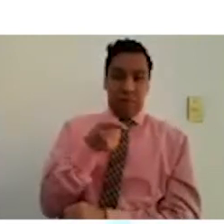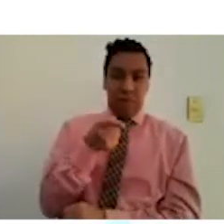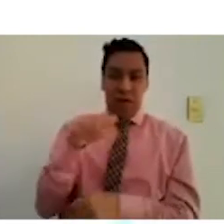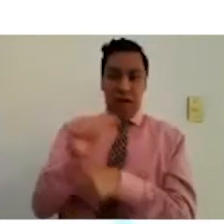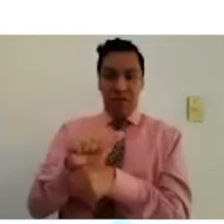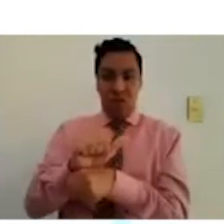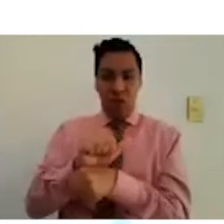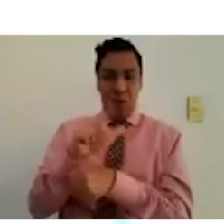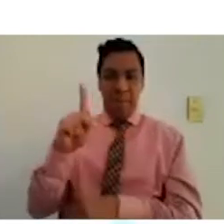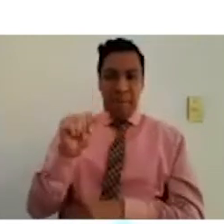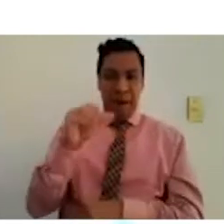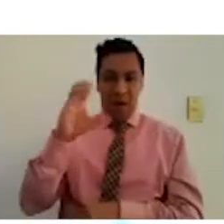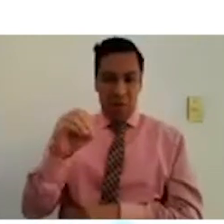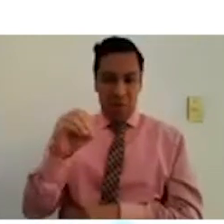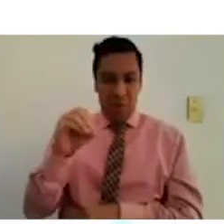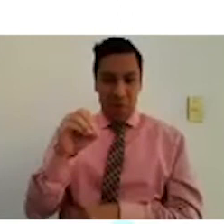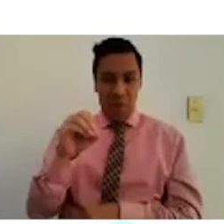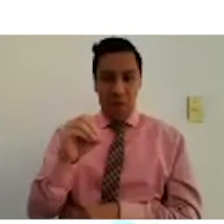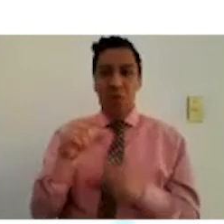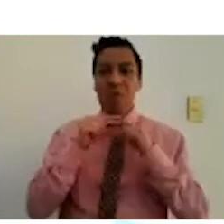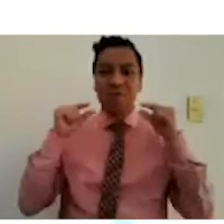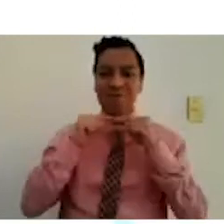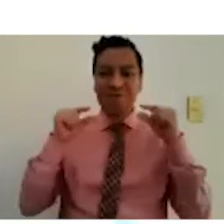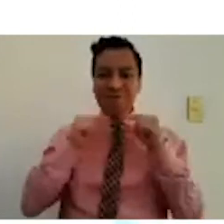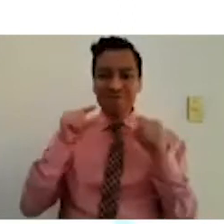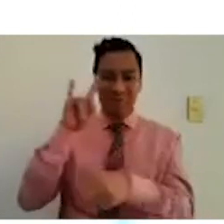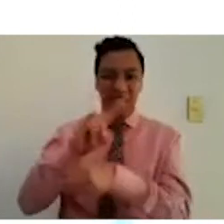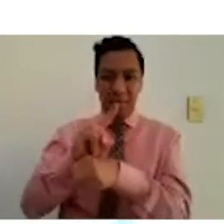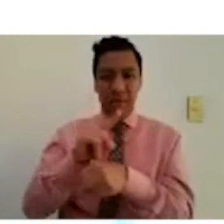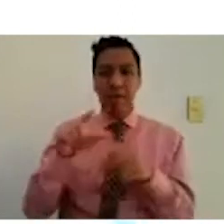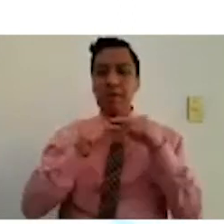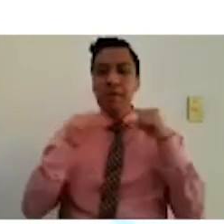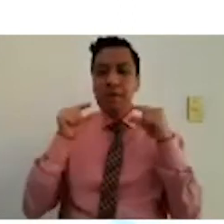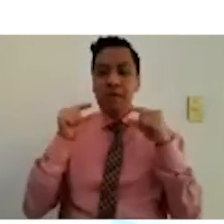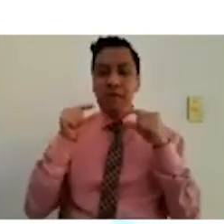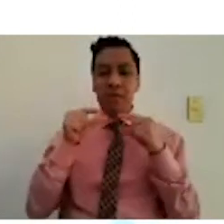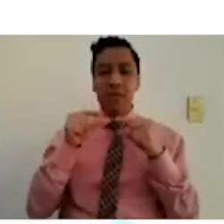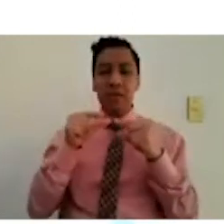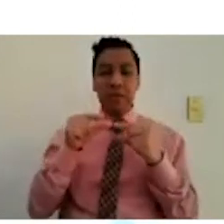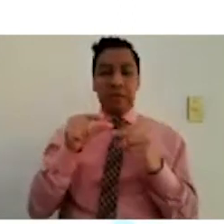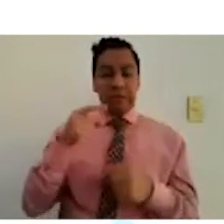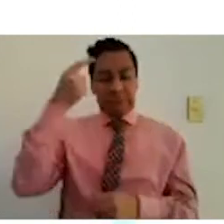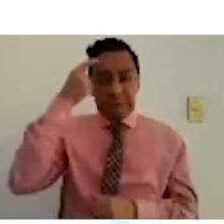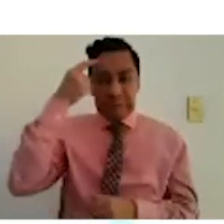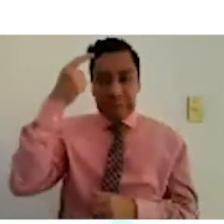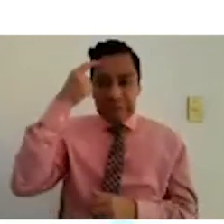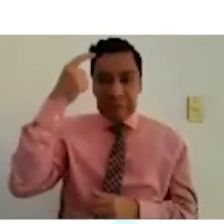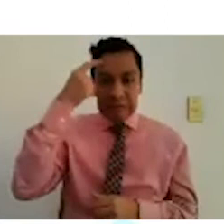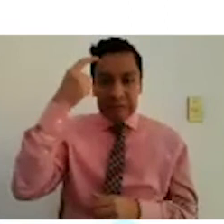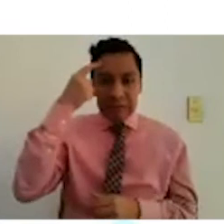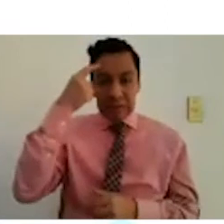genial porque encarna a este padre que es en su excesivo compromiso, más allá del